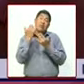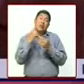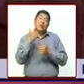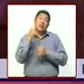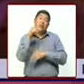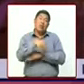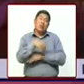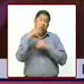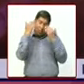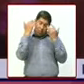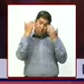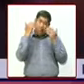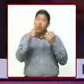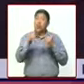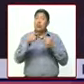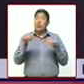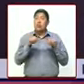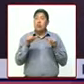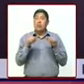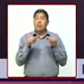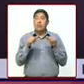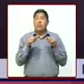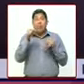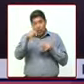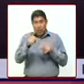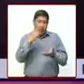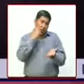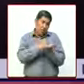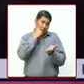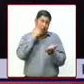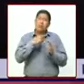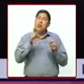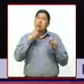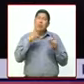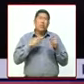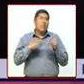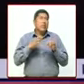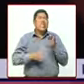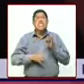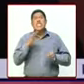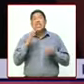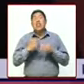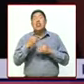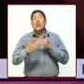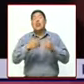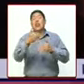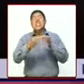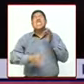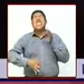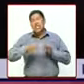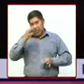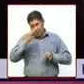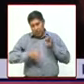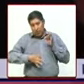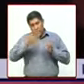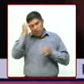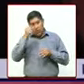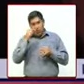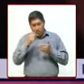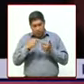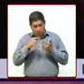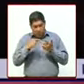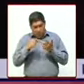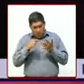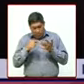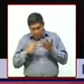hasta las 10. Como debe. ¿Usted también? Ha dicho que está ahí el sello, pero ha dicho no, si alcanzamos vamos a avanzar. Porque han contado hasta